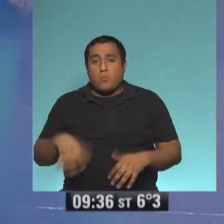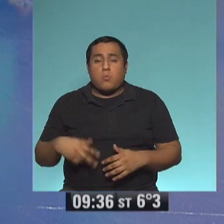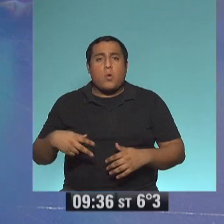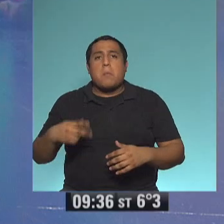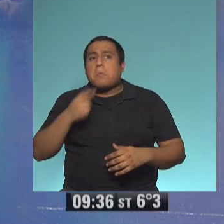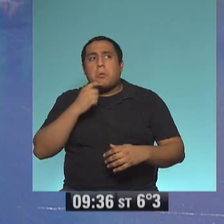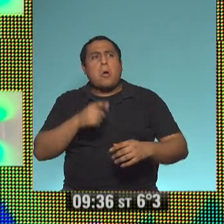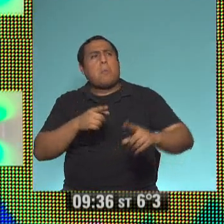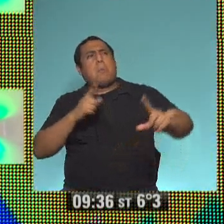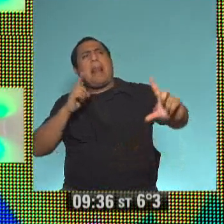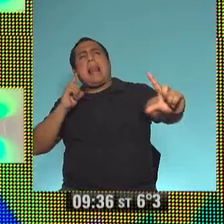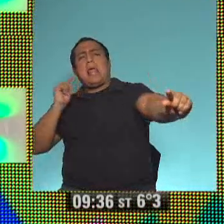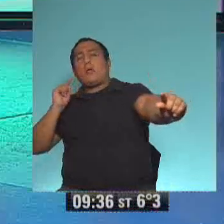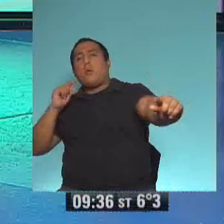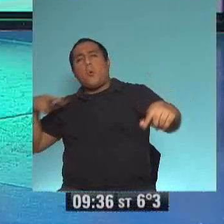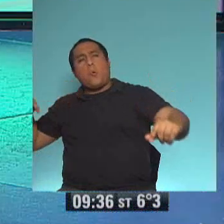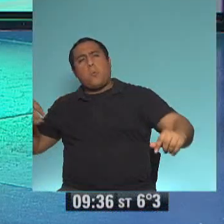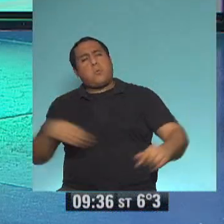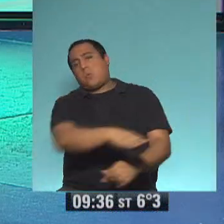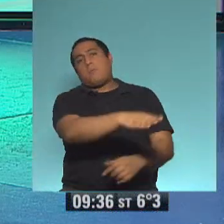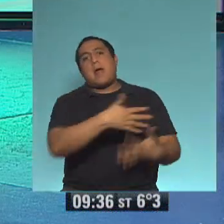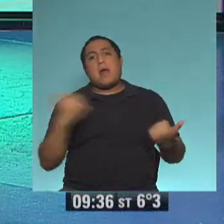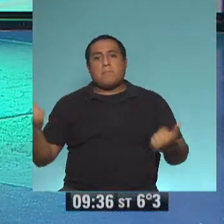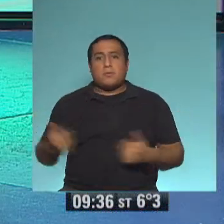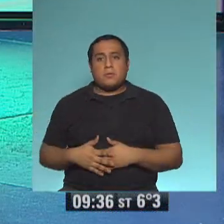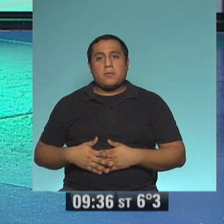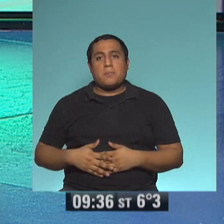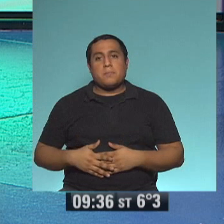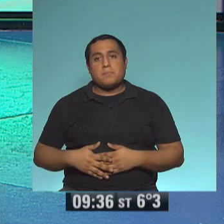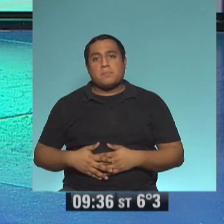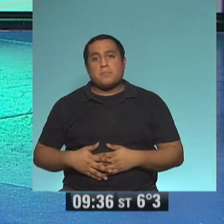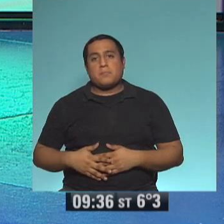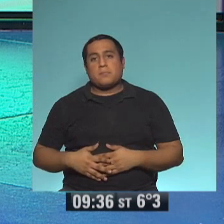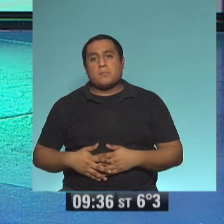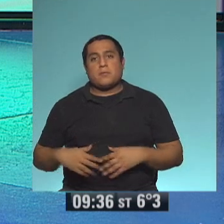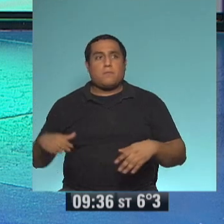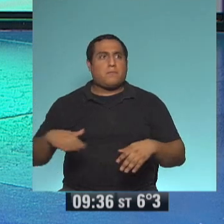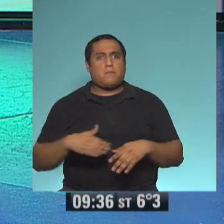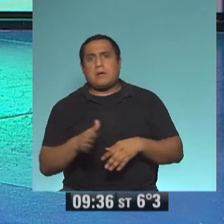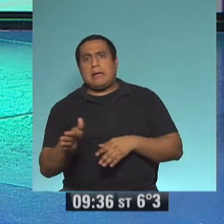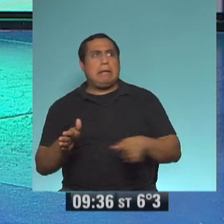muy largo. En poquito tiempo. Ay, me encanta cuando pasa eso, la bifurcación, que vas por un lado o por el otro.